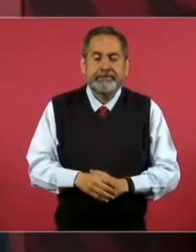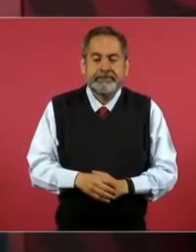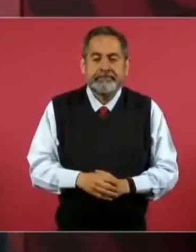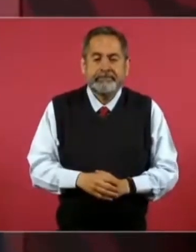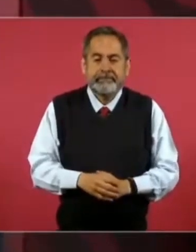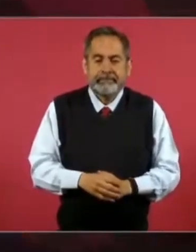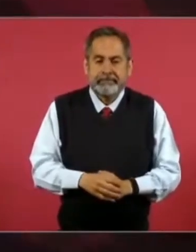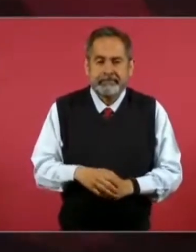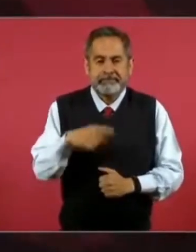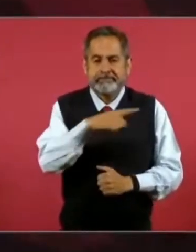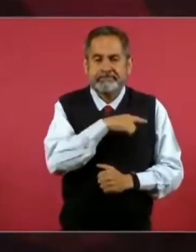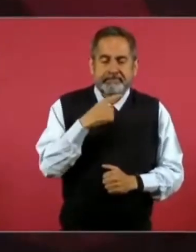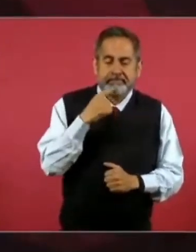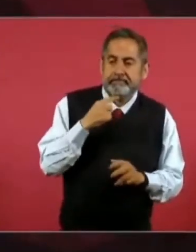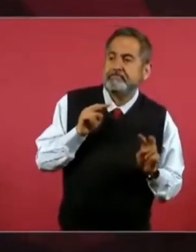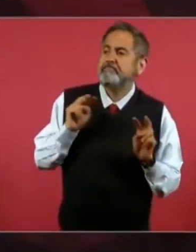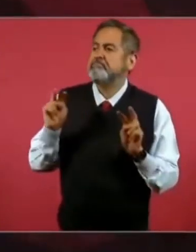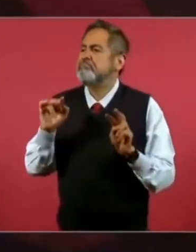nada más que